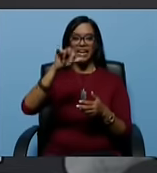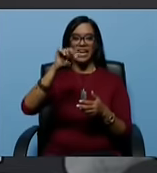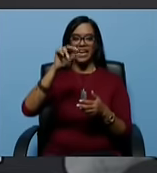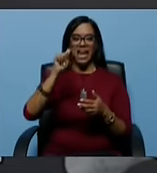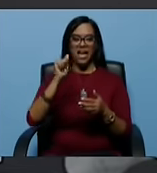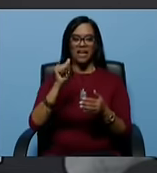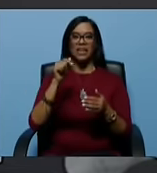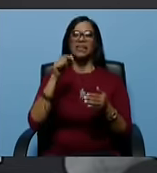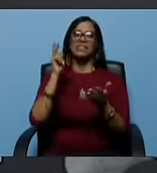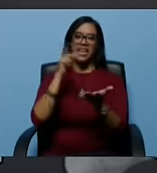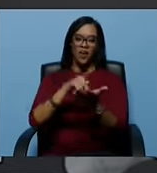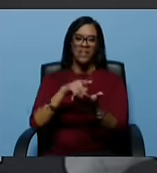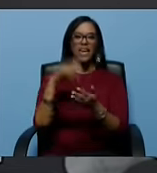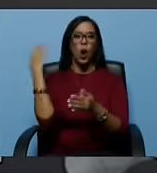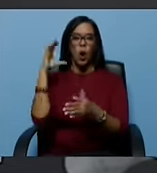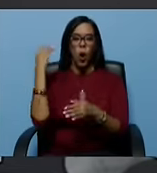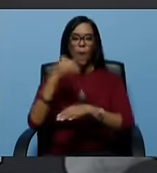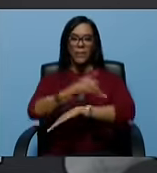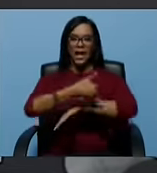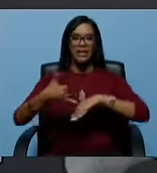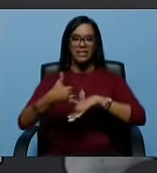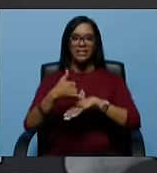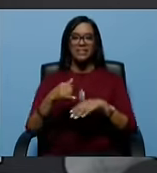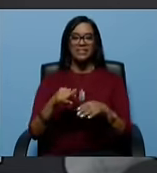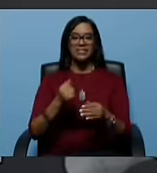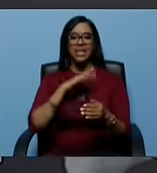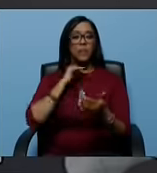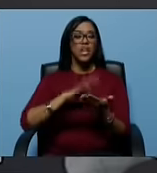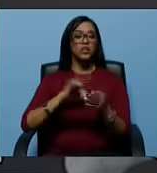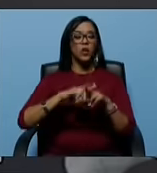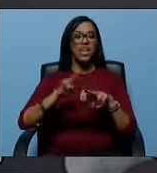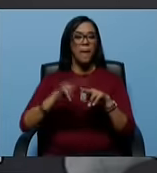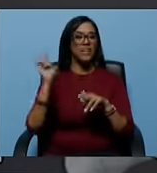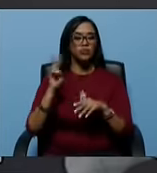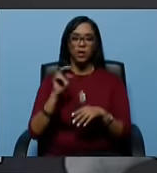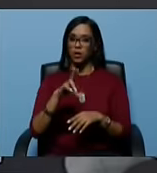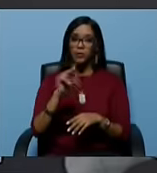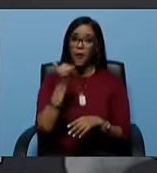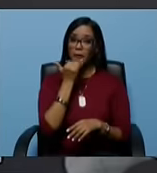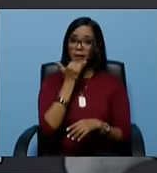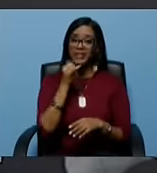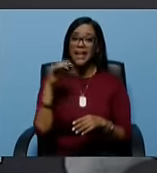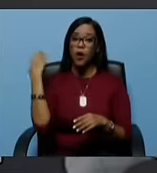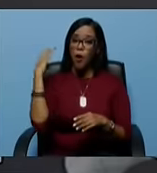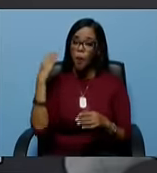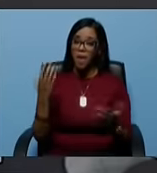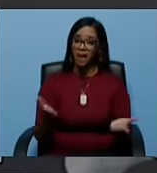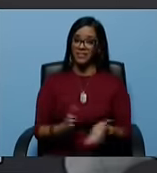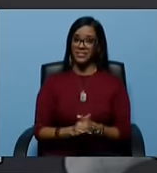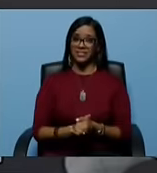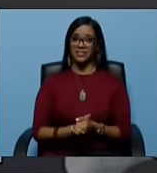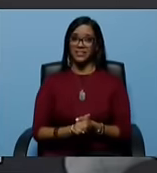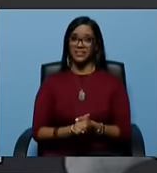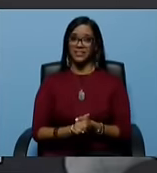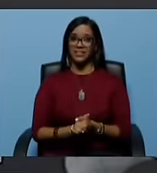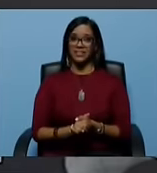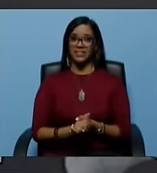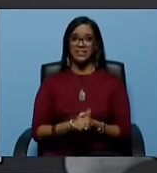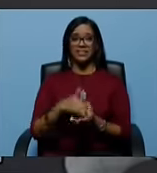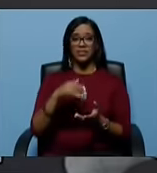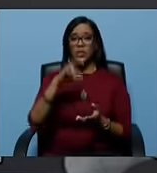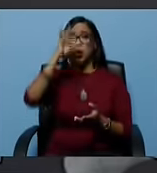estos niños están muriendo de hambre. Señora, estamos en Colombia. No, es en Venezuela. No, estamos en Colombia. ¿Saben dónde queda